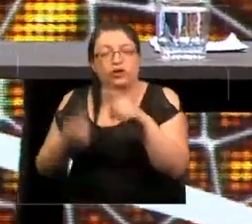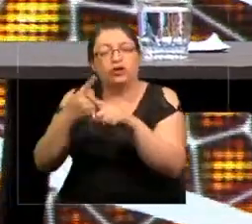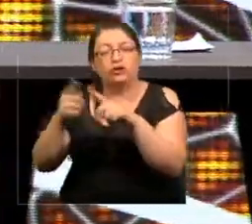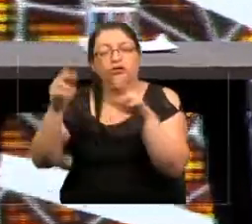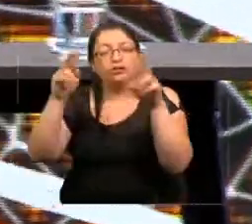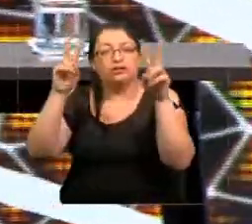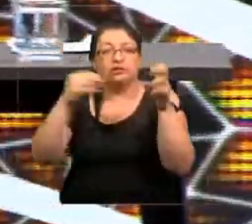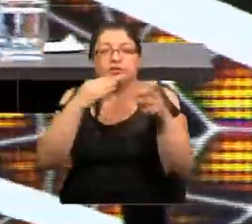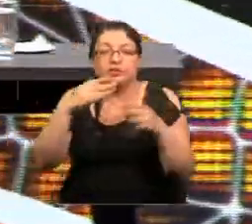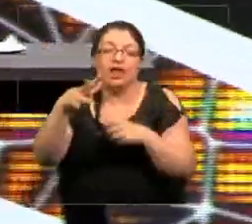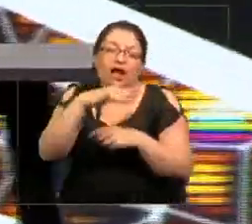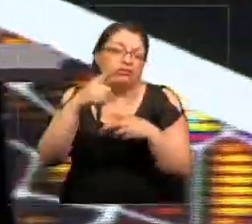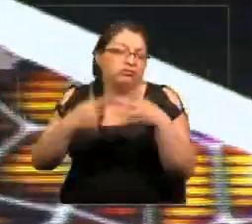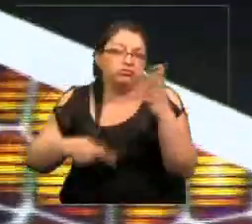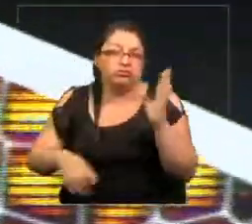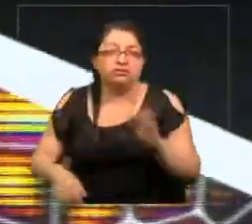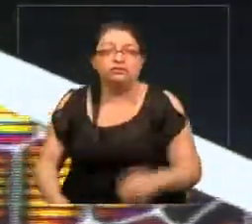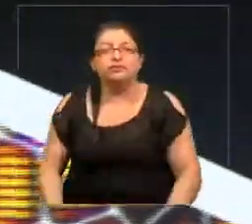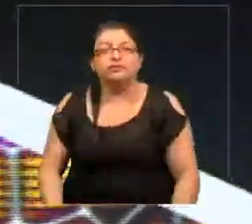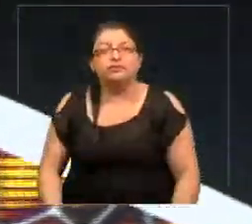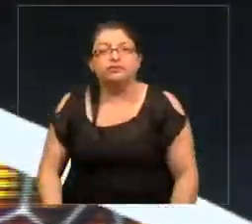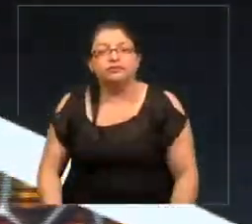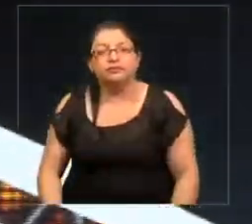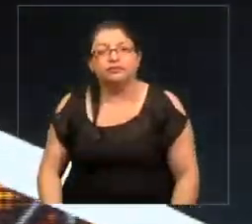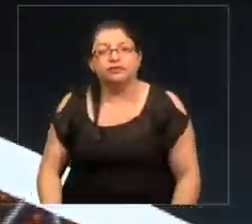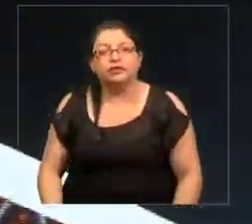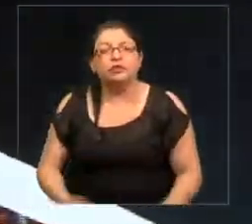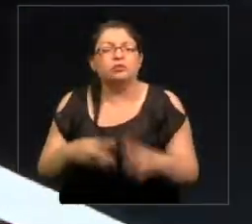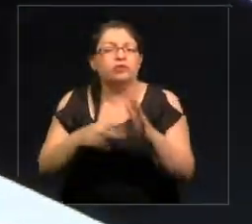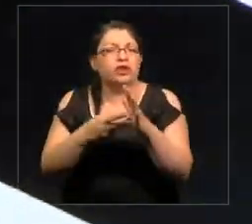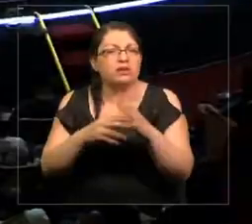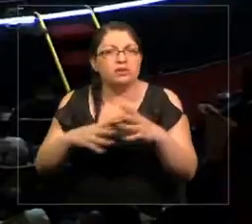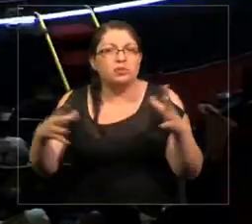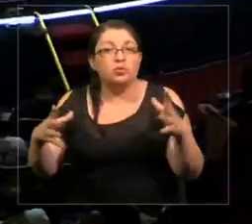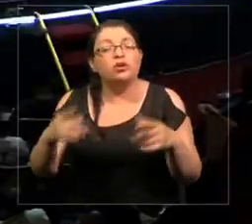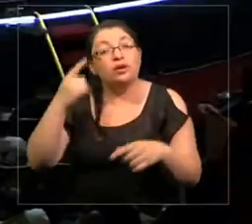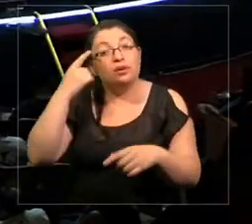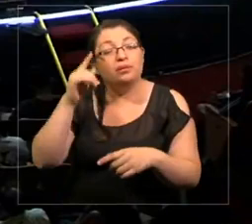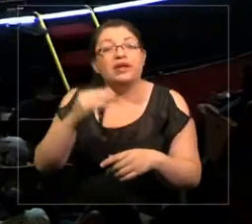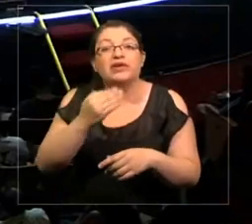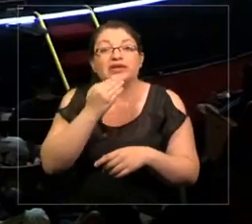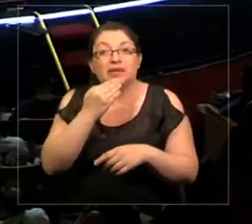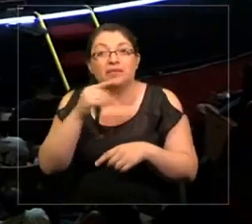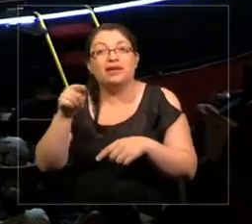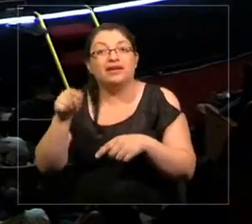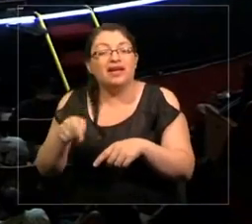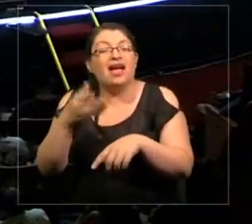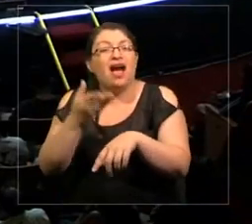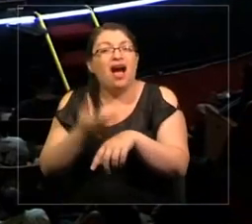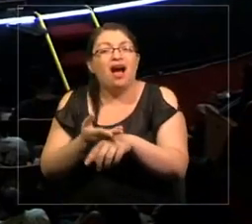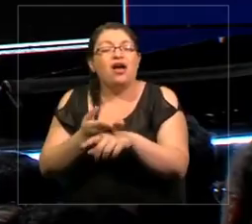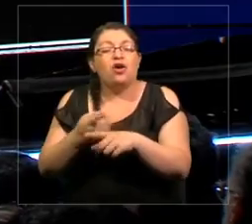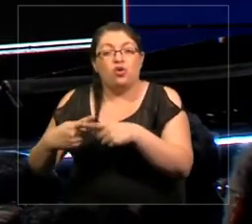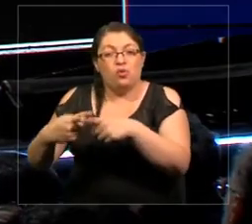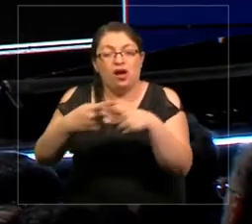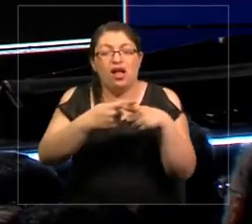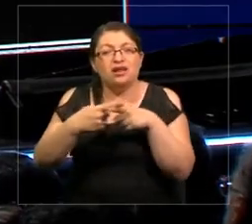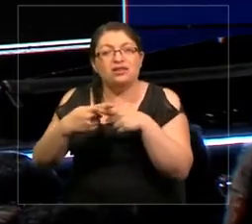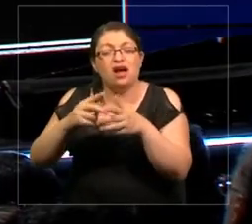de agua en fin muchas problemáticas pero también un deterioro social